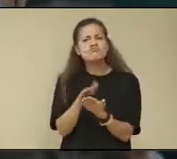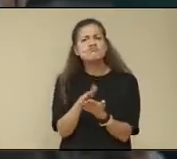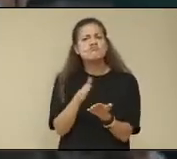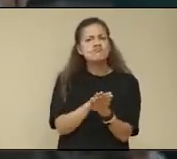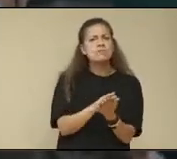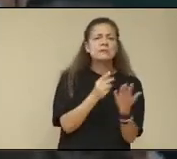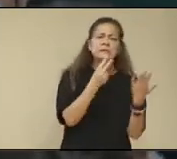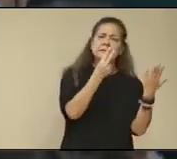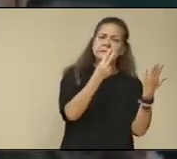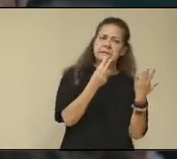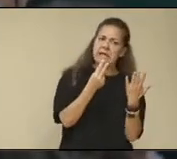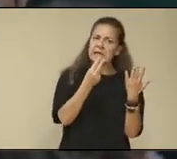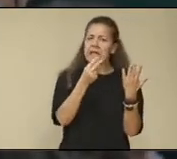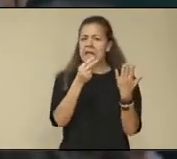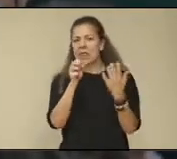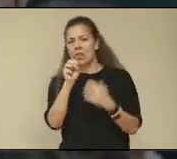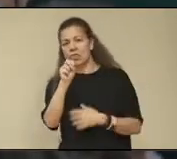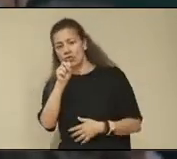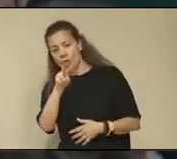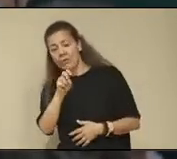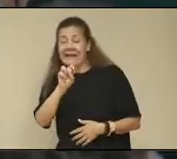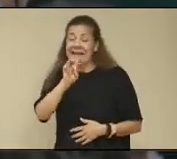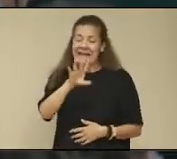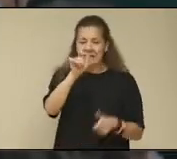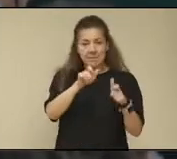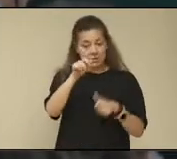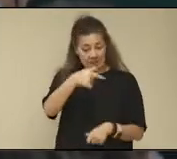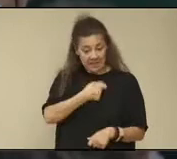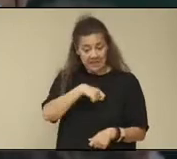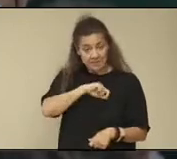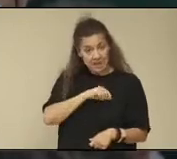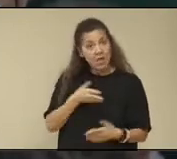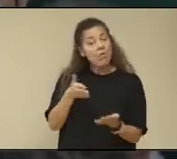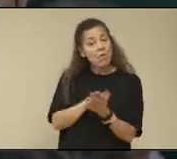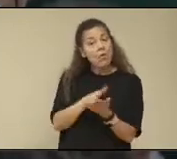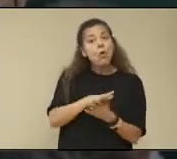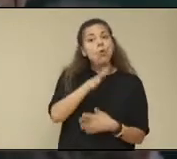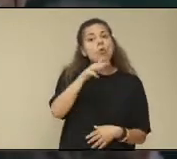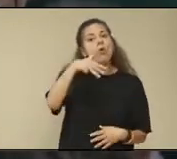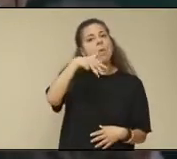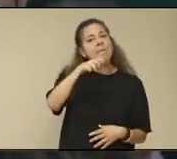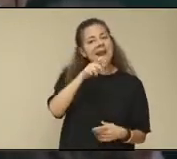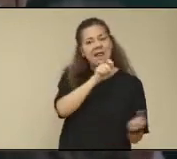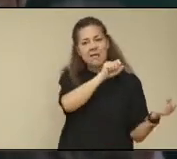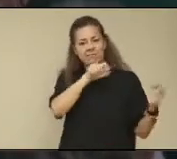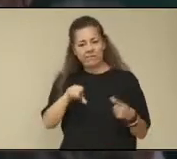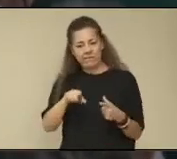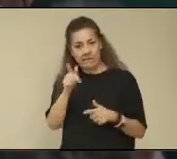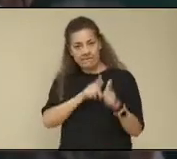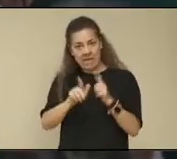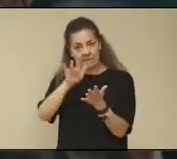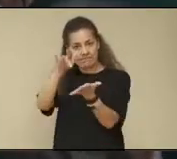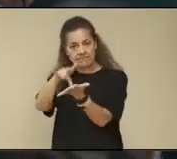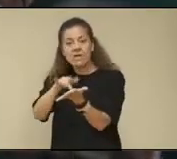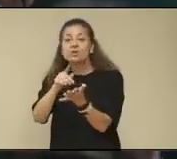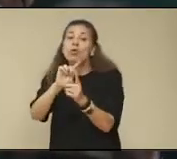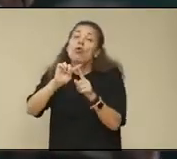entre 7 y 12, 15 personas en España por malaria importada y son consecuencias de